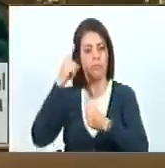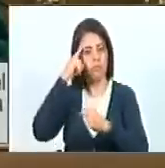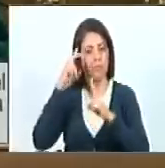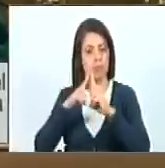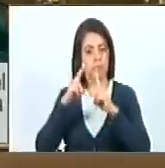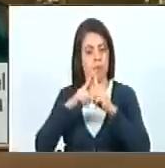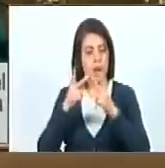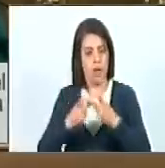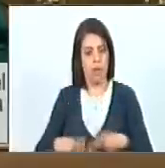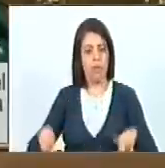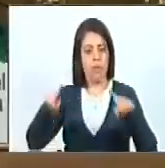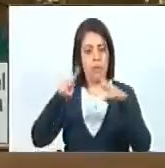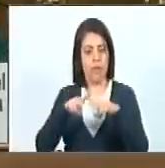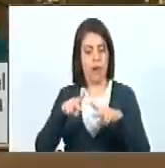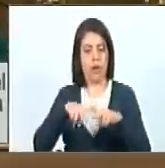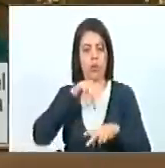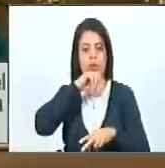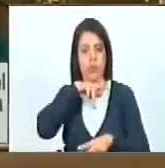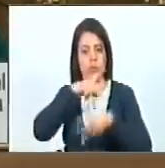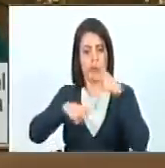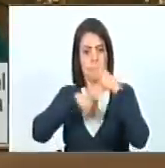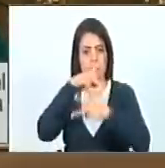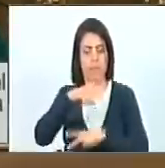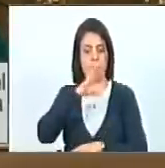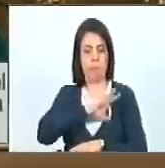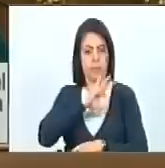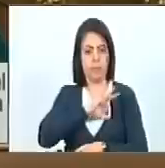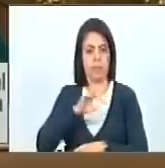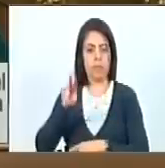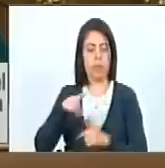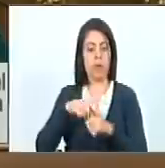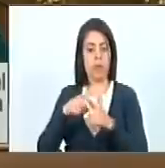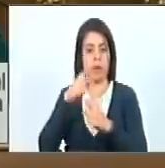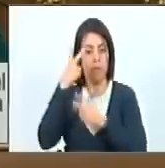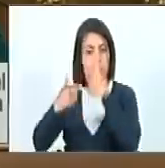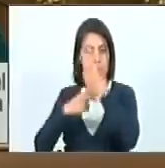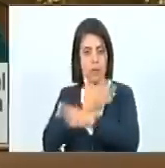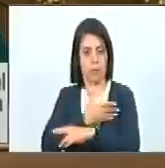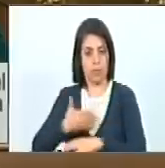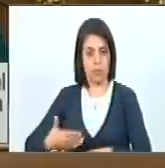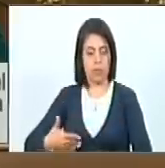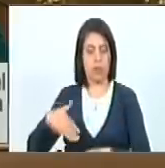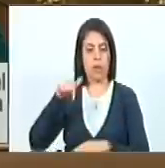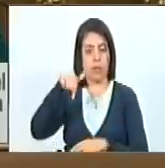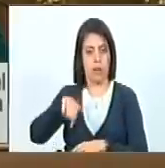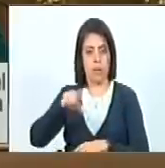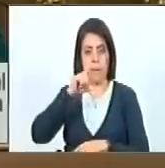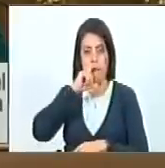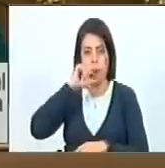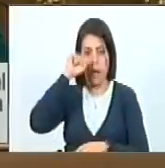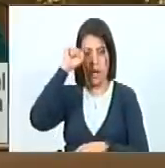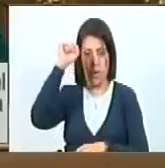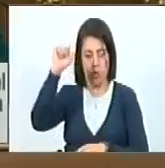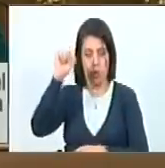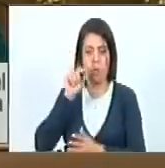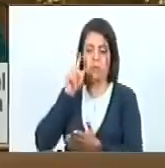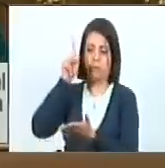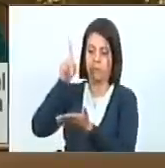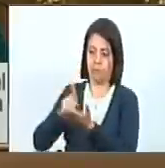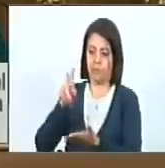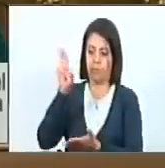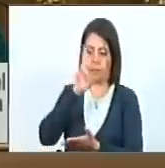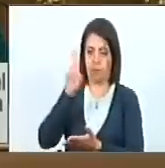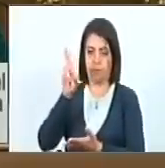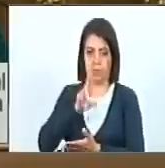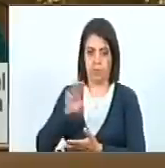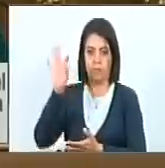reconocer el valor histórico, político y social de la visita del presidente constitucional Nicolás Maduro Moros a la